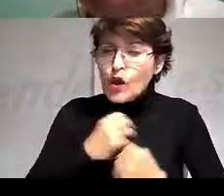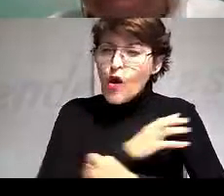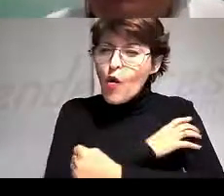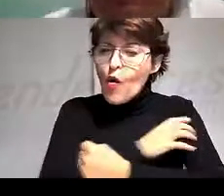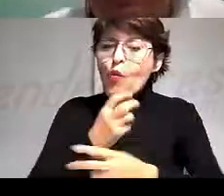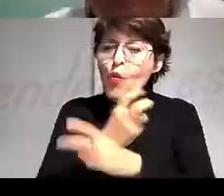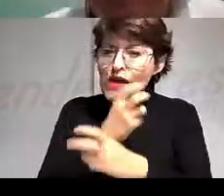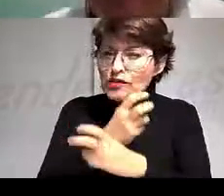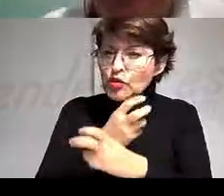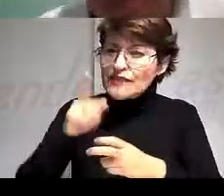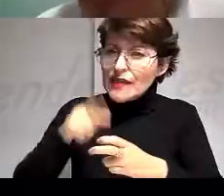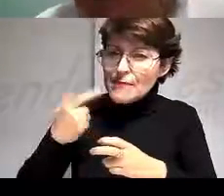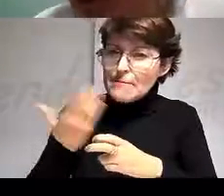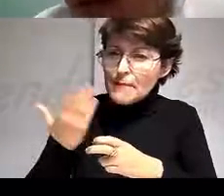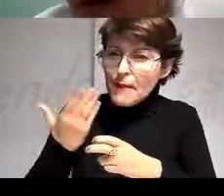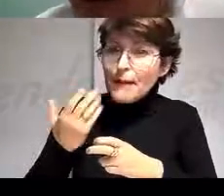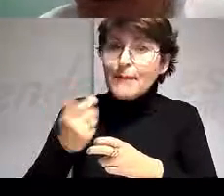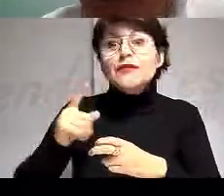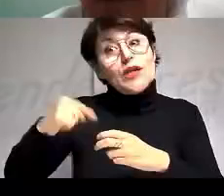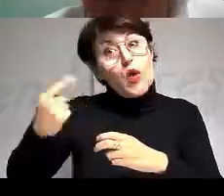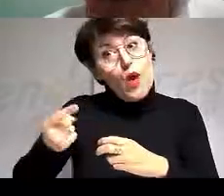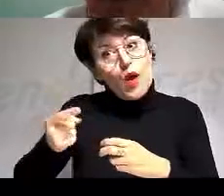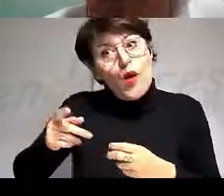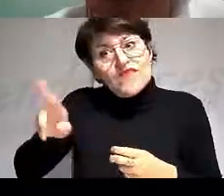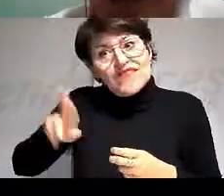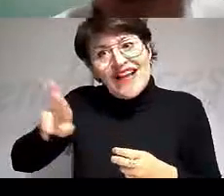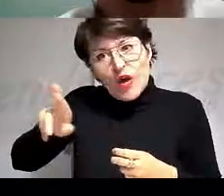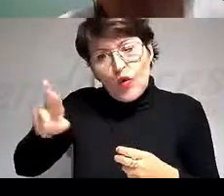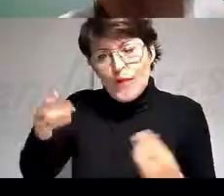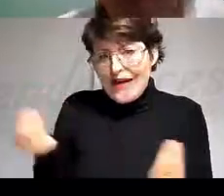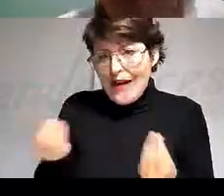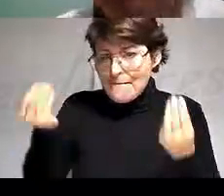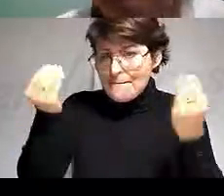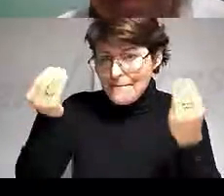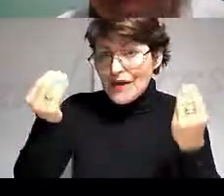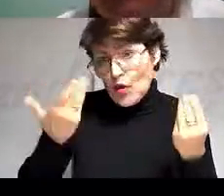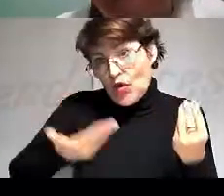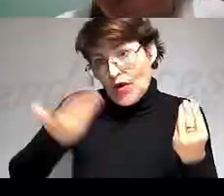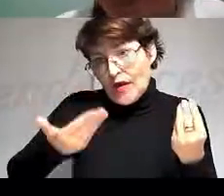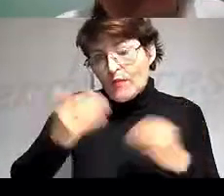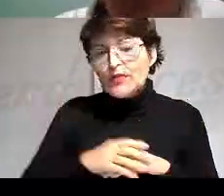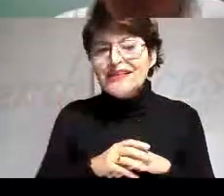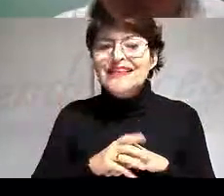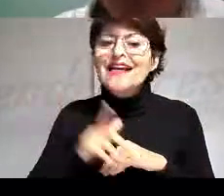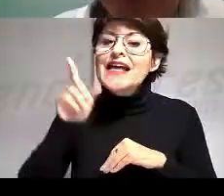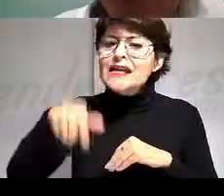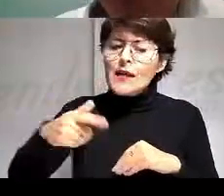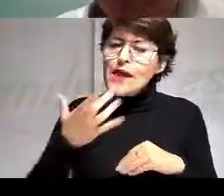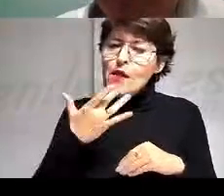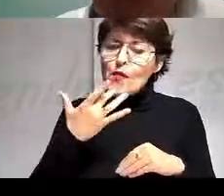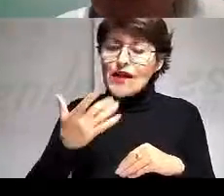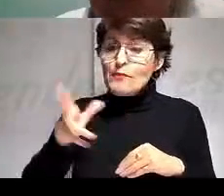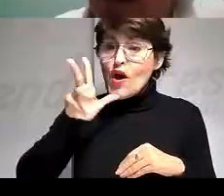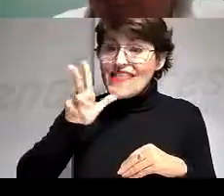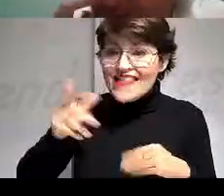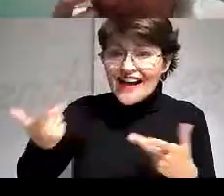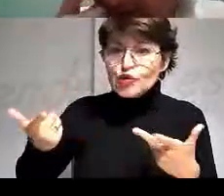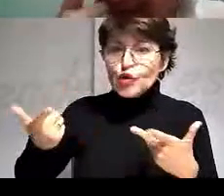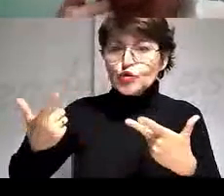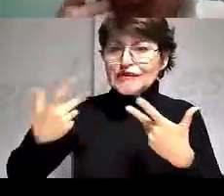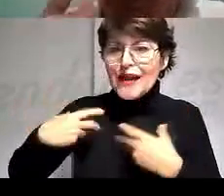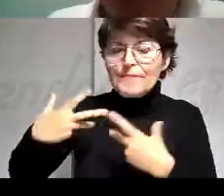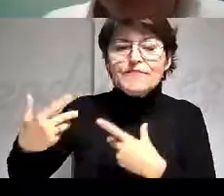huesos, y el cuerpo ha de reponer esta agresión. Además, toda quema de hidratos de carbono, toda producción de energía